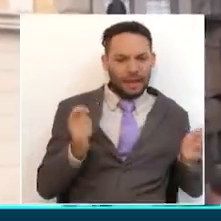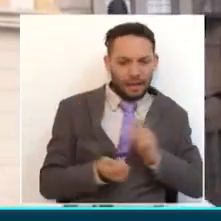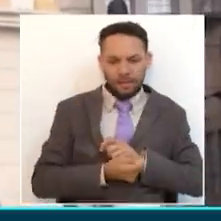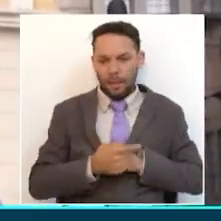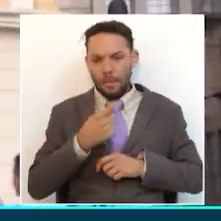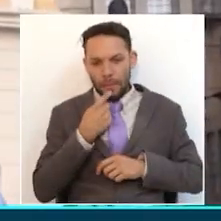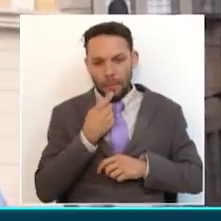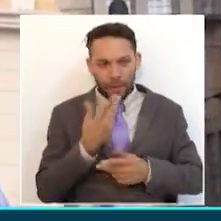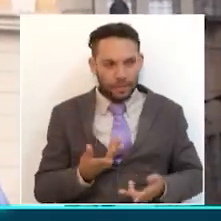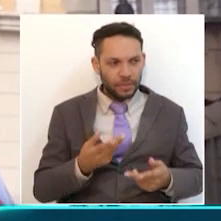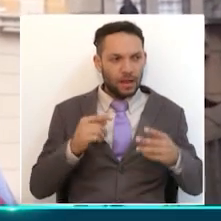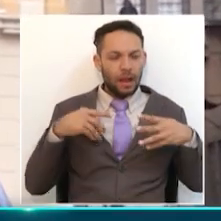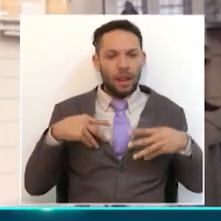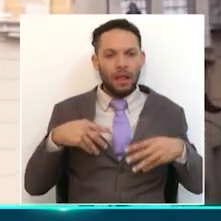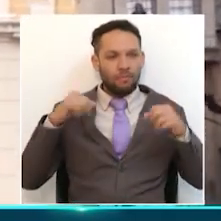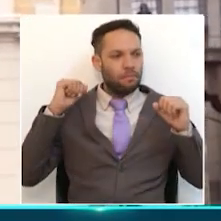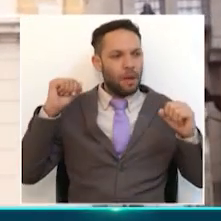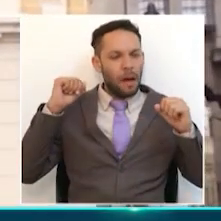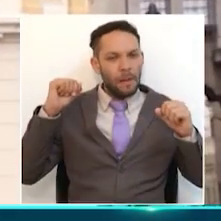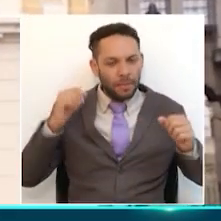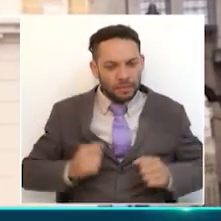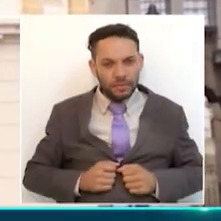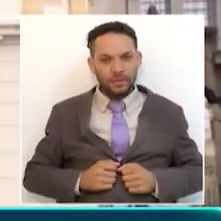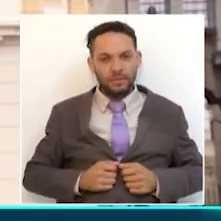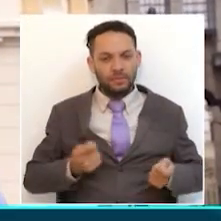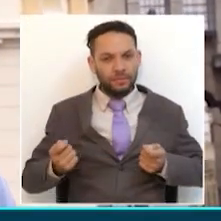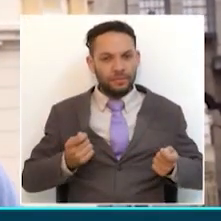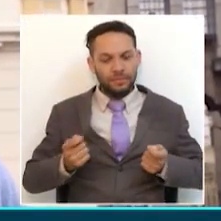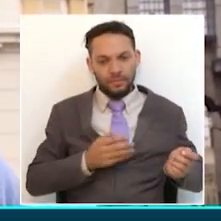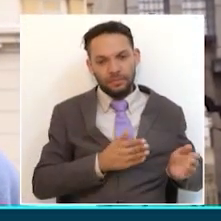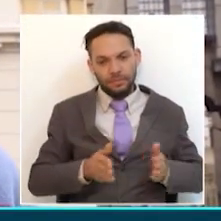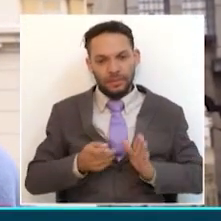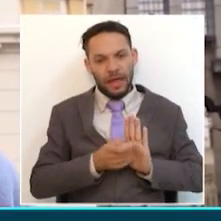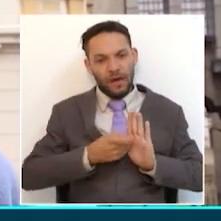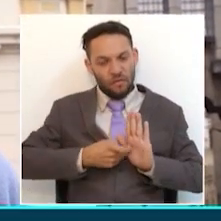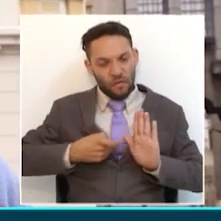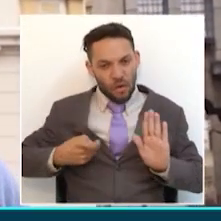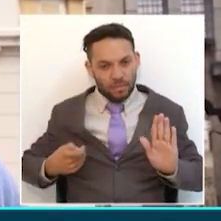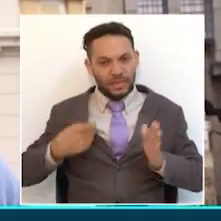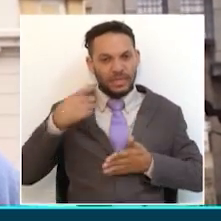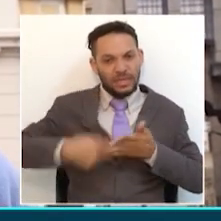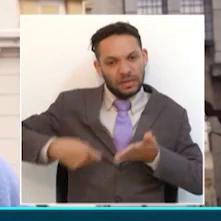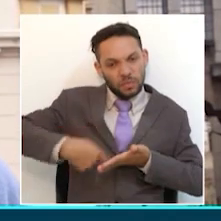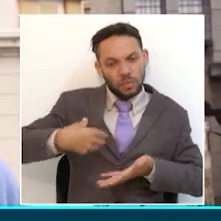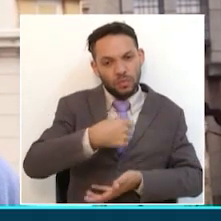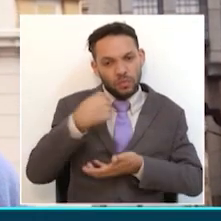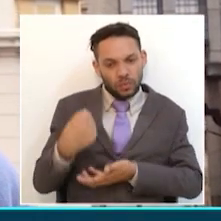A protestar sobre la cuestión de la reforma tributaria, la reforma